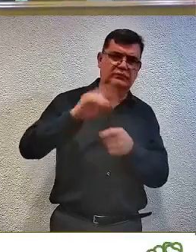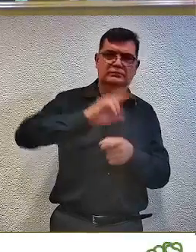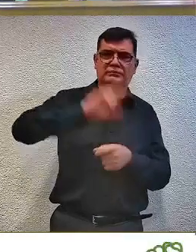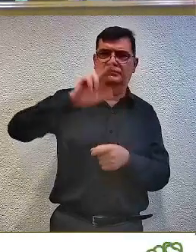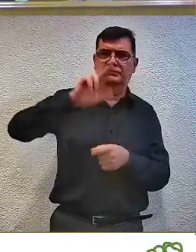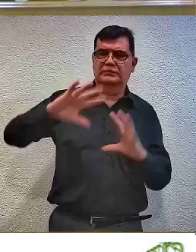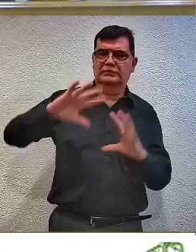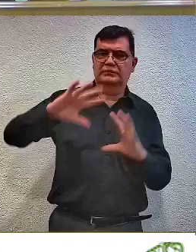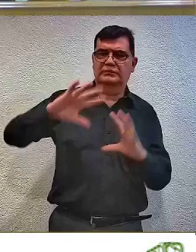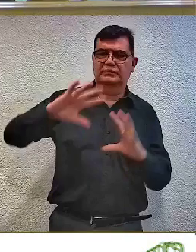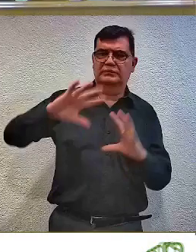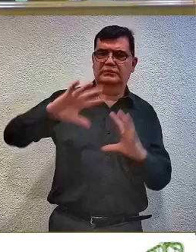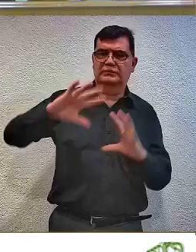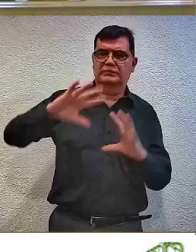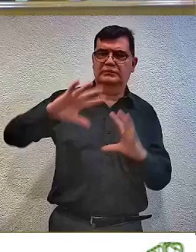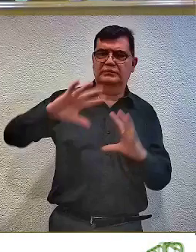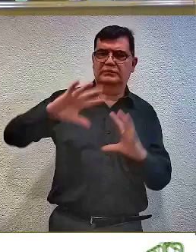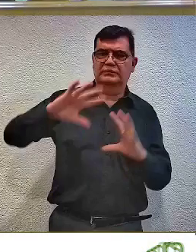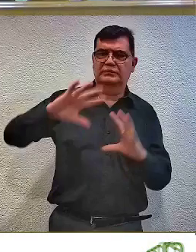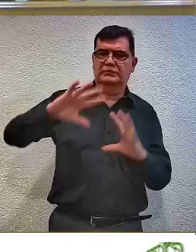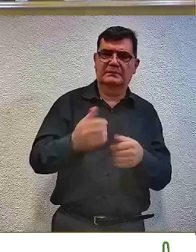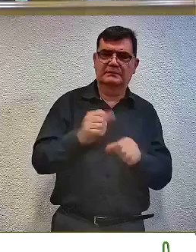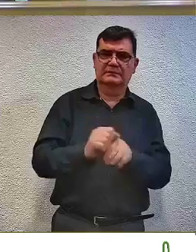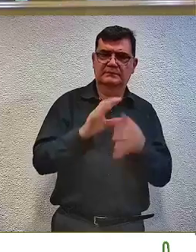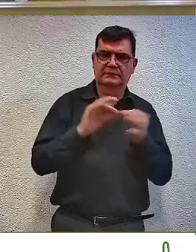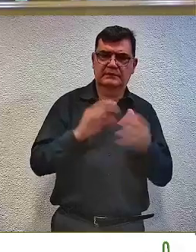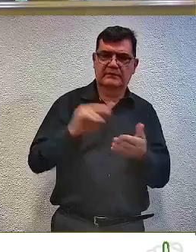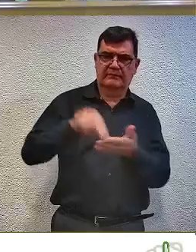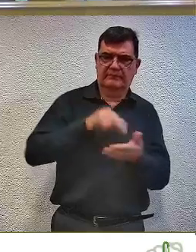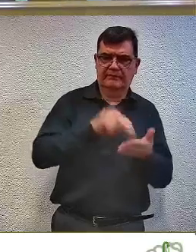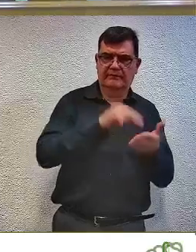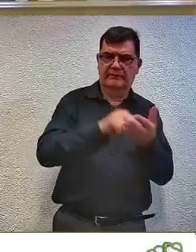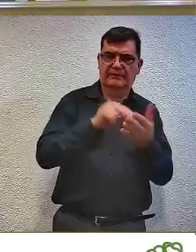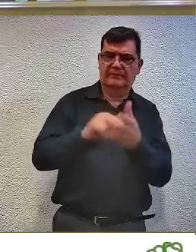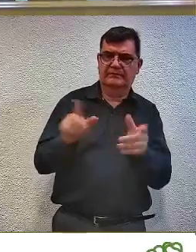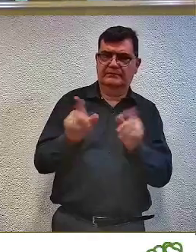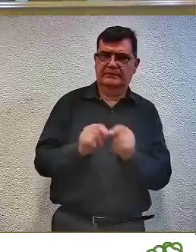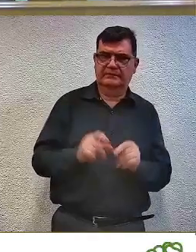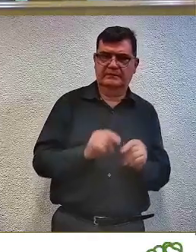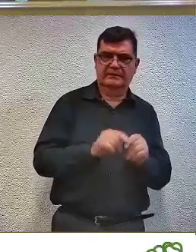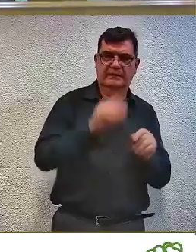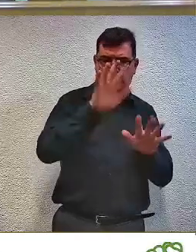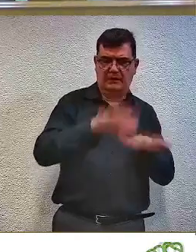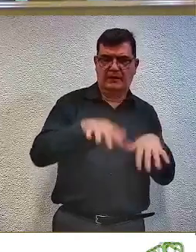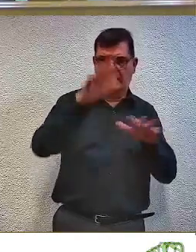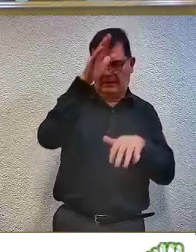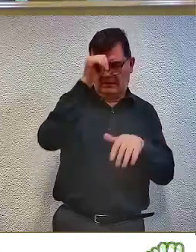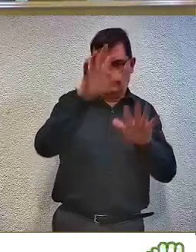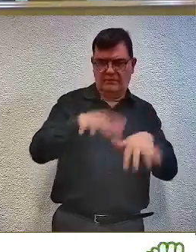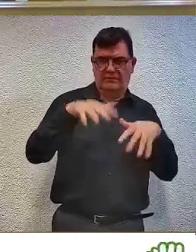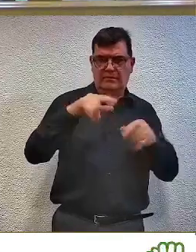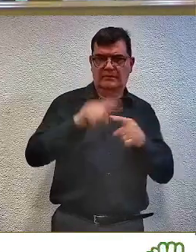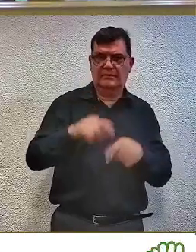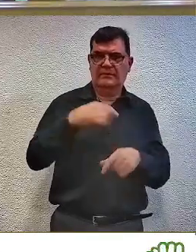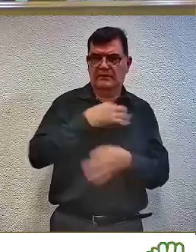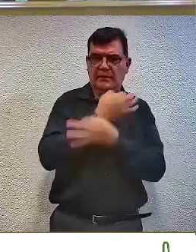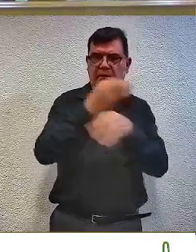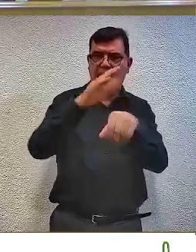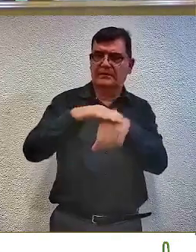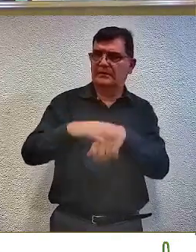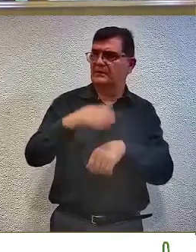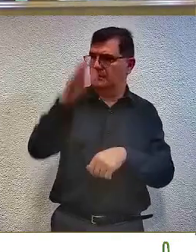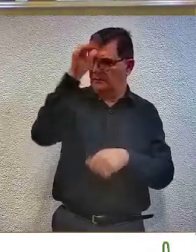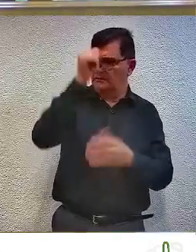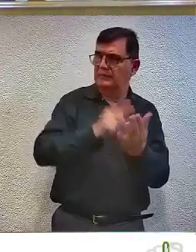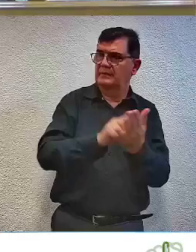Le agradezco, secretario. En consecuencia, sírvase recabar las firmas a la conclusión de la presente sesión y notifíquese conforme a